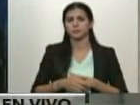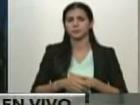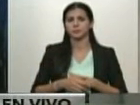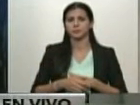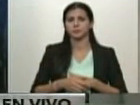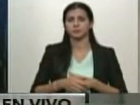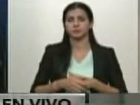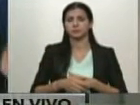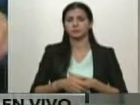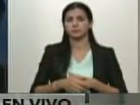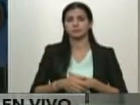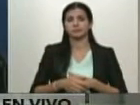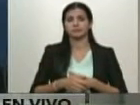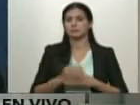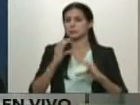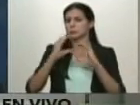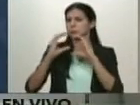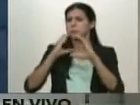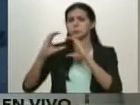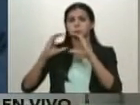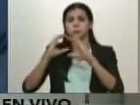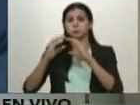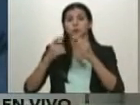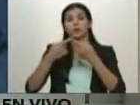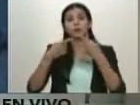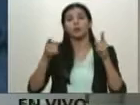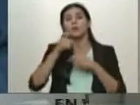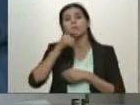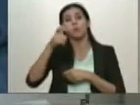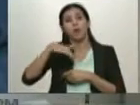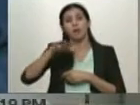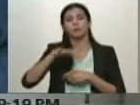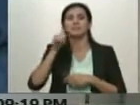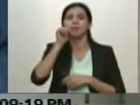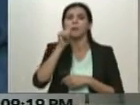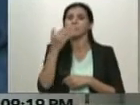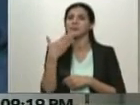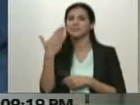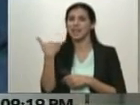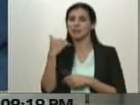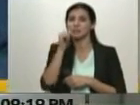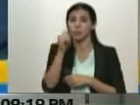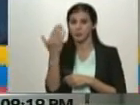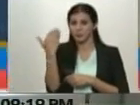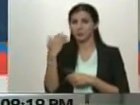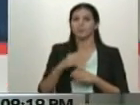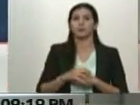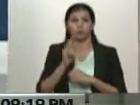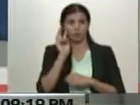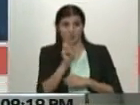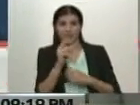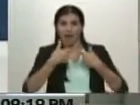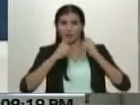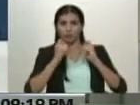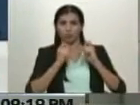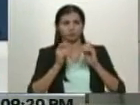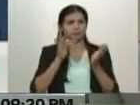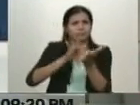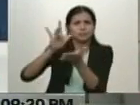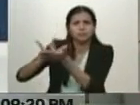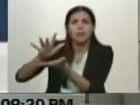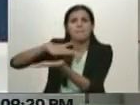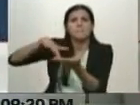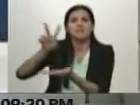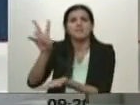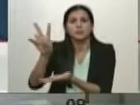mantener la comunicación y la información con nuestro pueblo. El sábado pasado yo vi a Aristóbulo en varias plazas públicas del país,